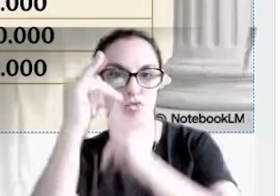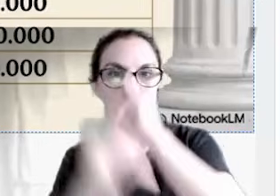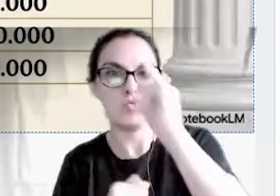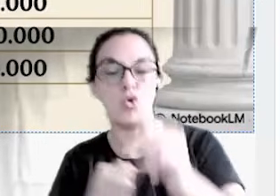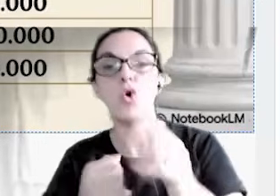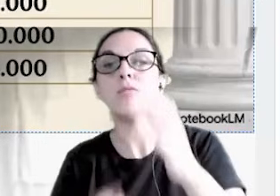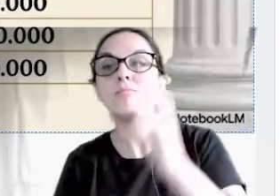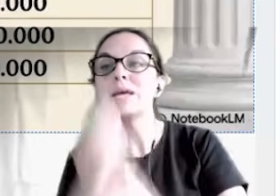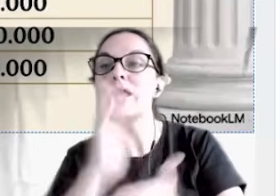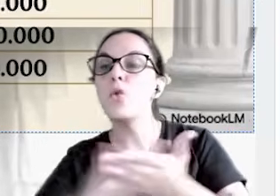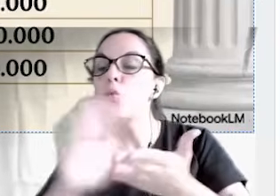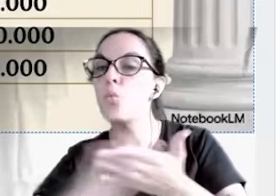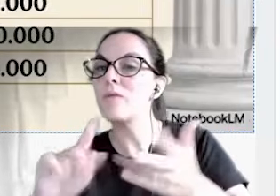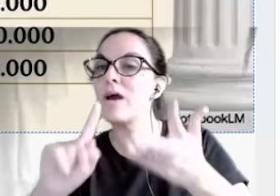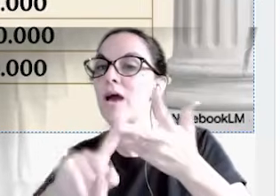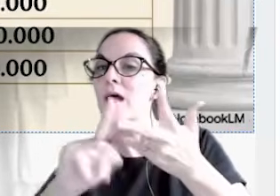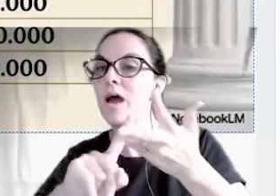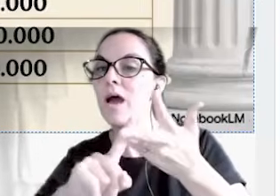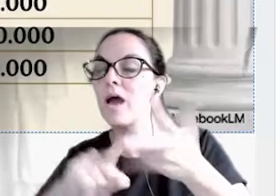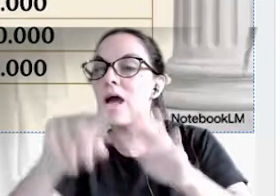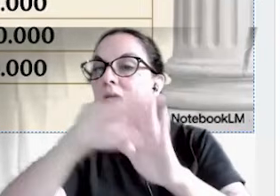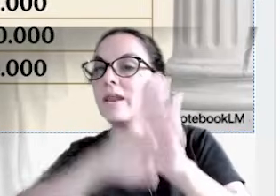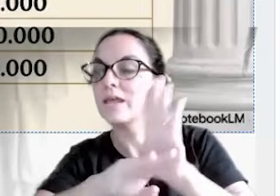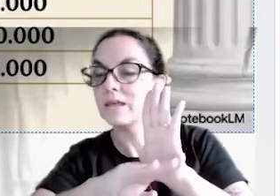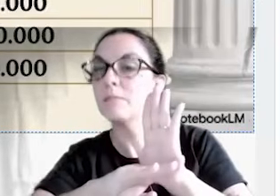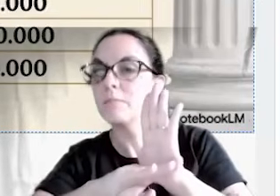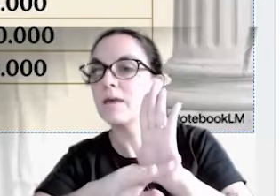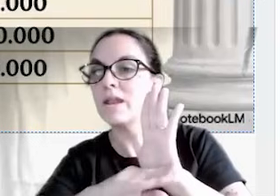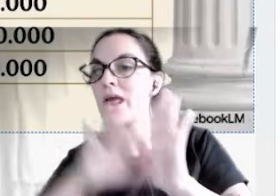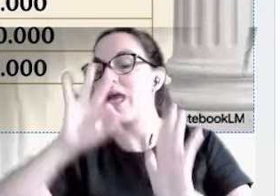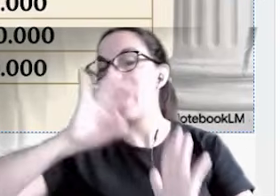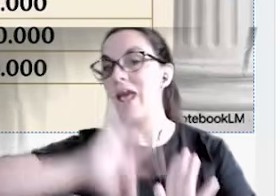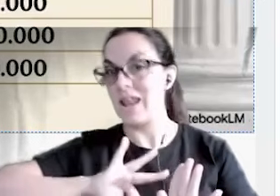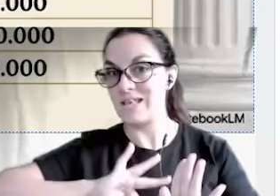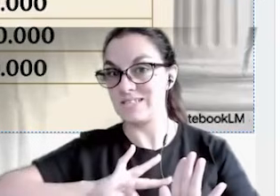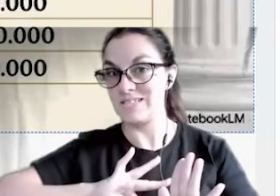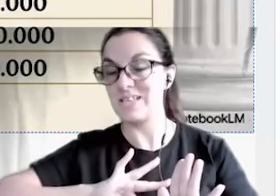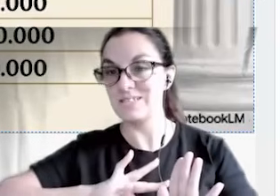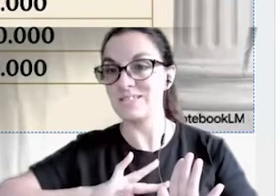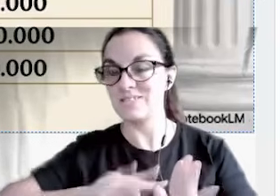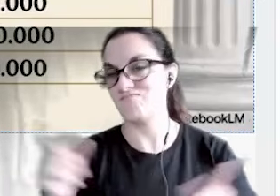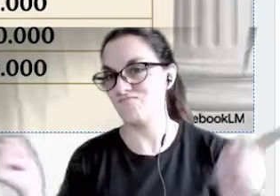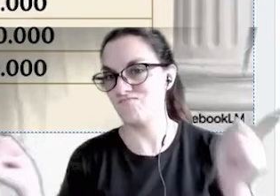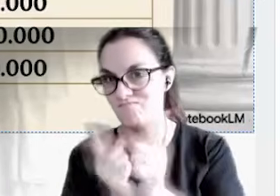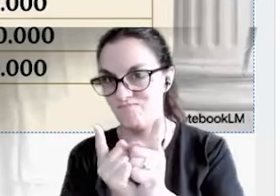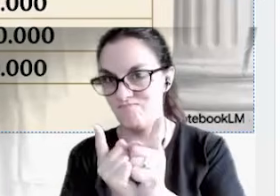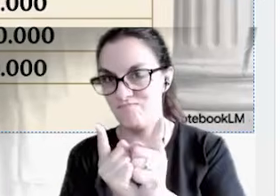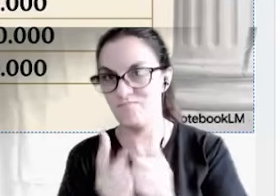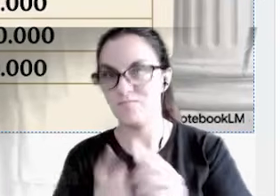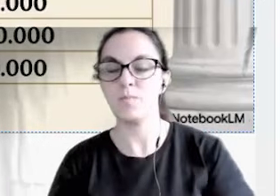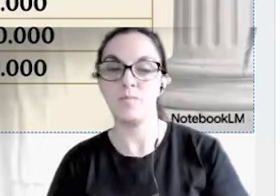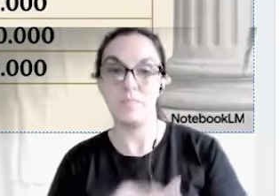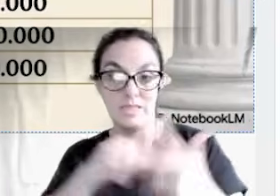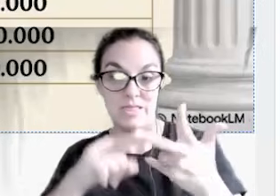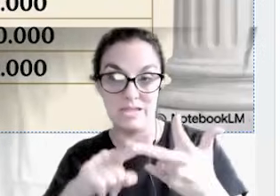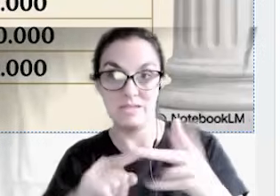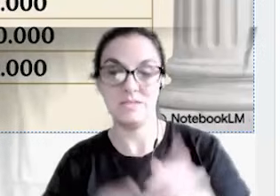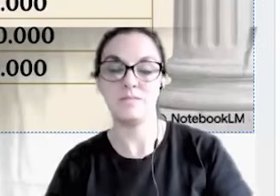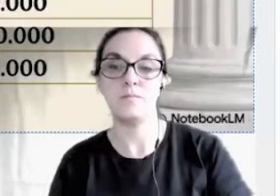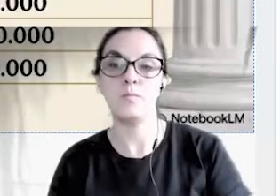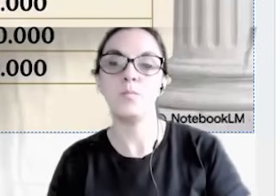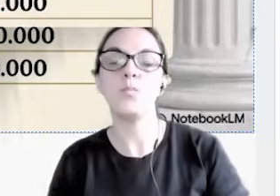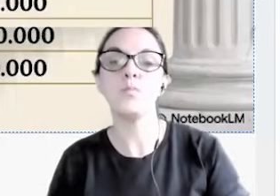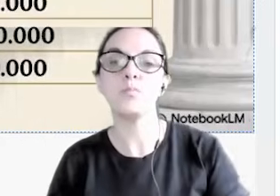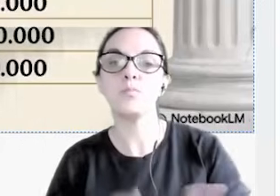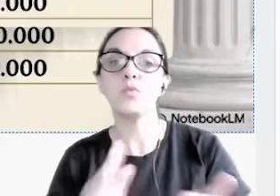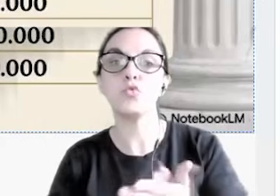de el régimen de ganancias simplificado. En cuanto a lo que es los